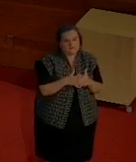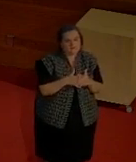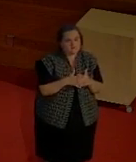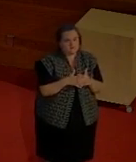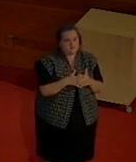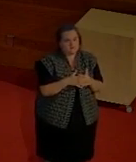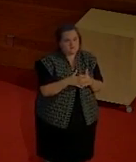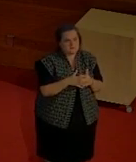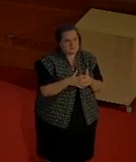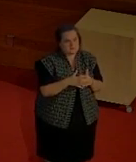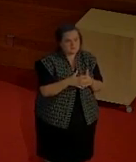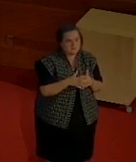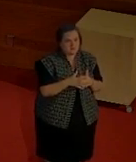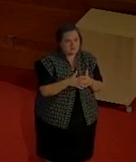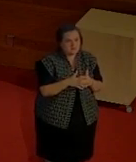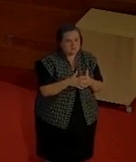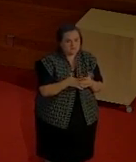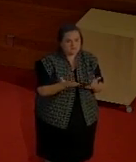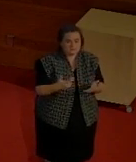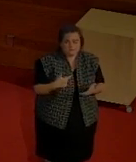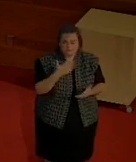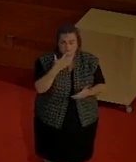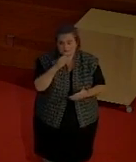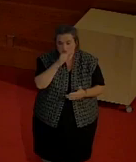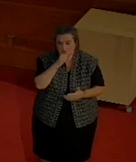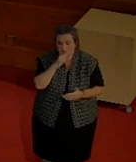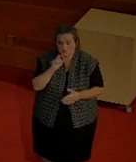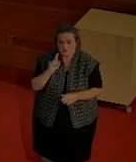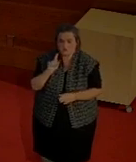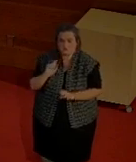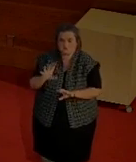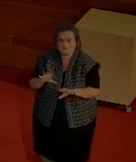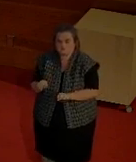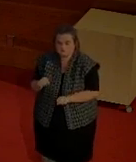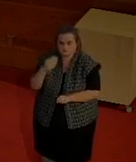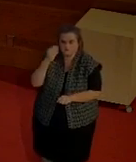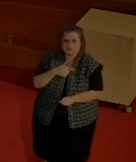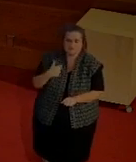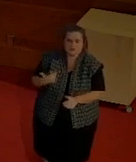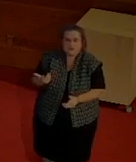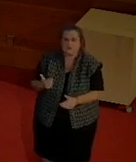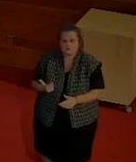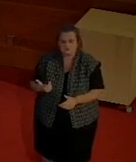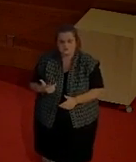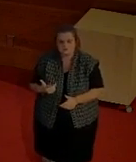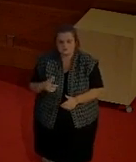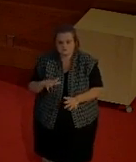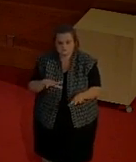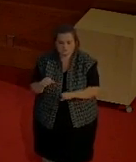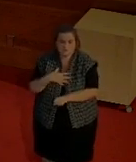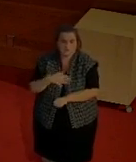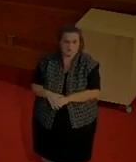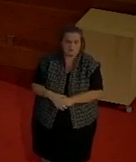si nos metemos con Taiwán tampoco se la juega por lo tanto de ahí puede sacar conclusiones que lo lleven a acelerar o no ese